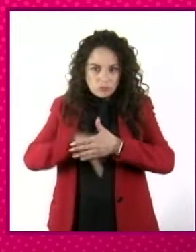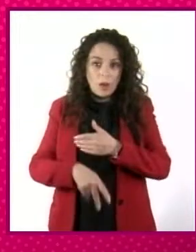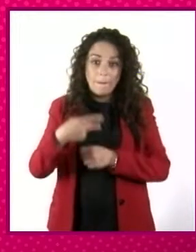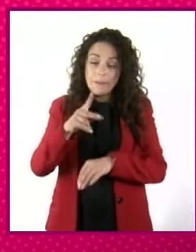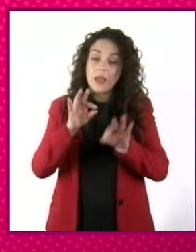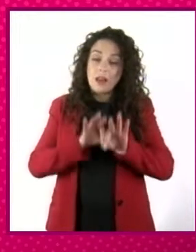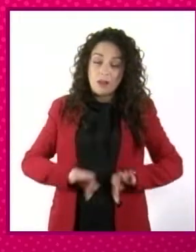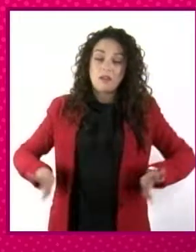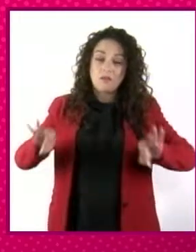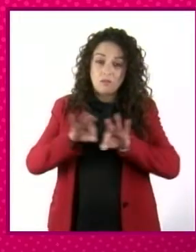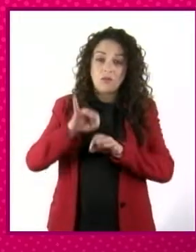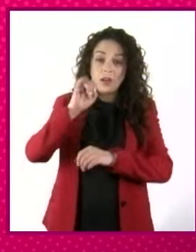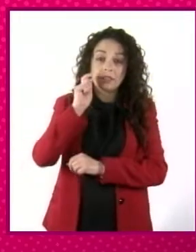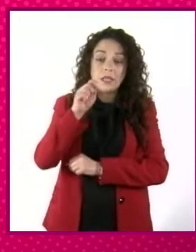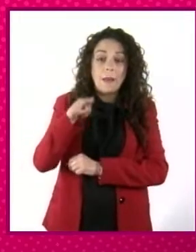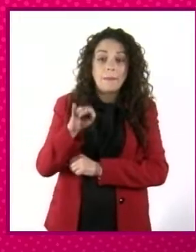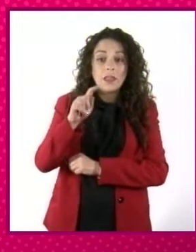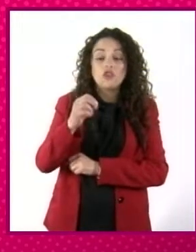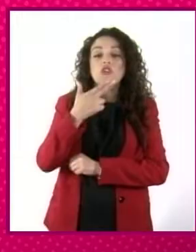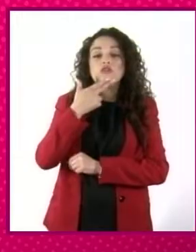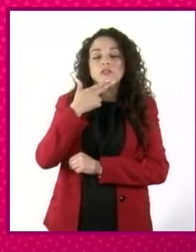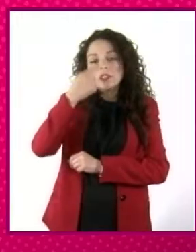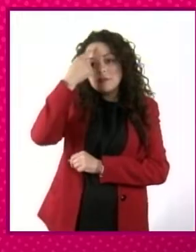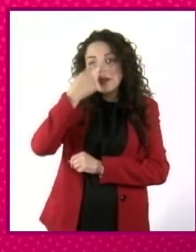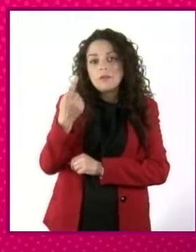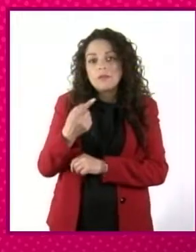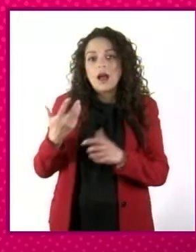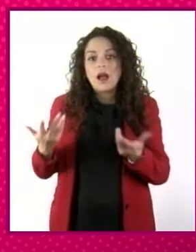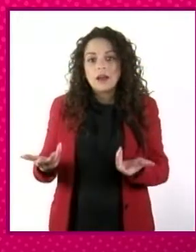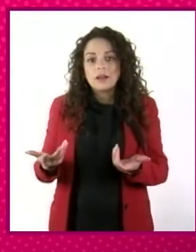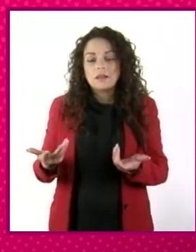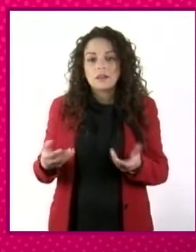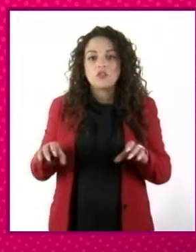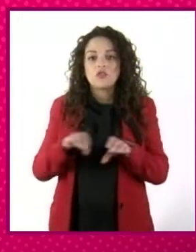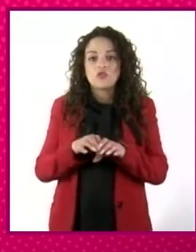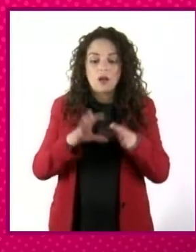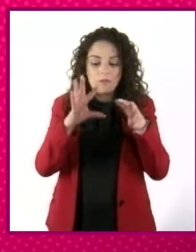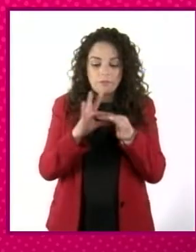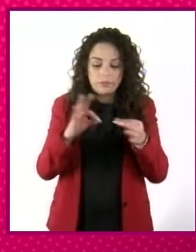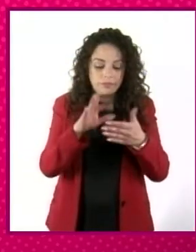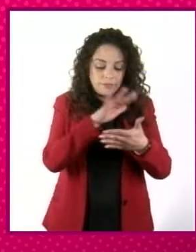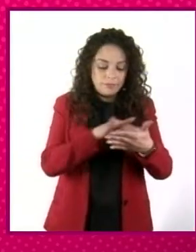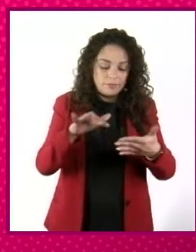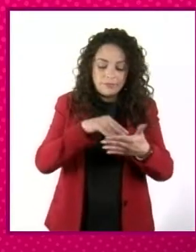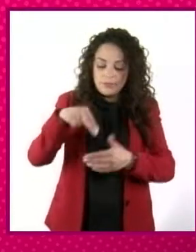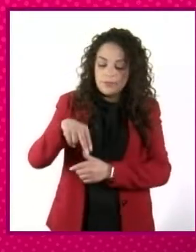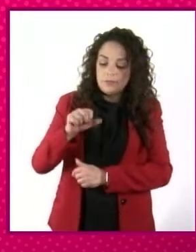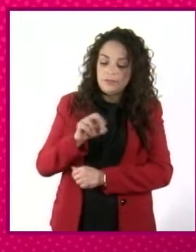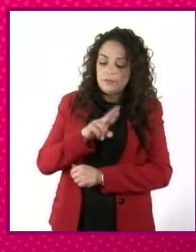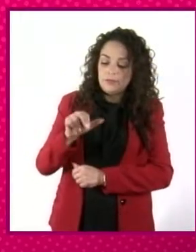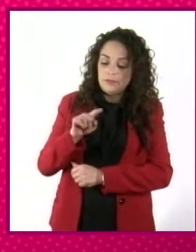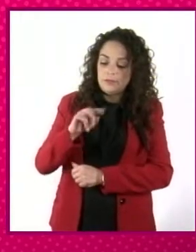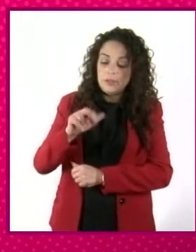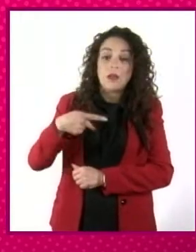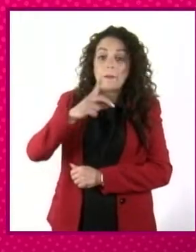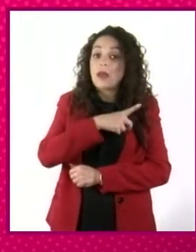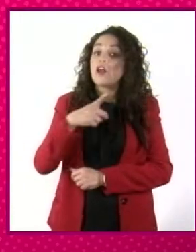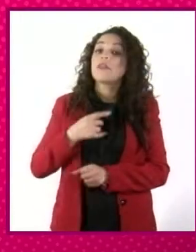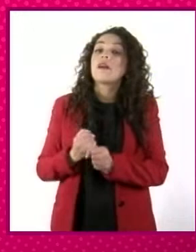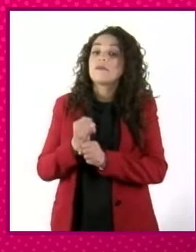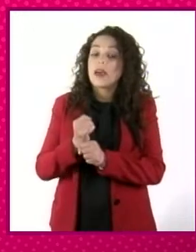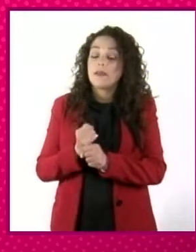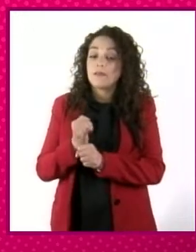importante hablar de que los mitos pueden servir de alguna manera como parte de la narrativa, pero sin duda detrás debe haber una investigación que nos